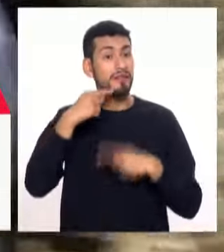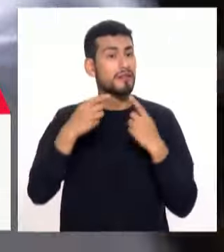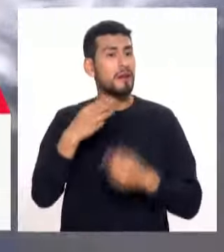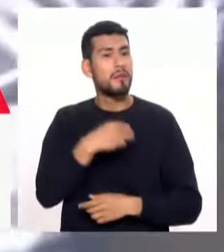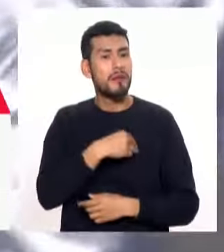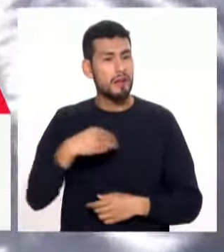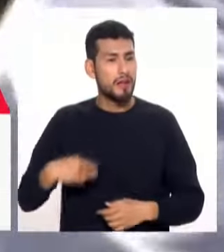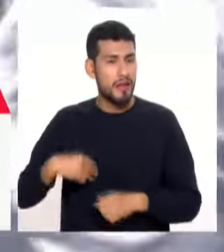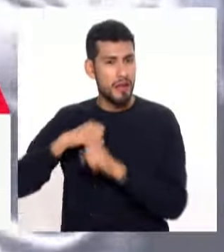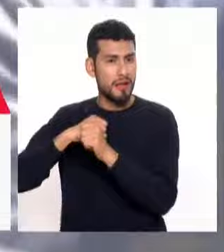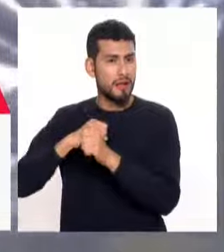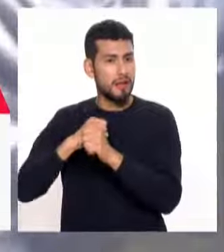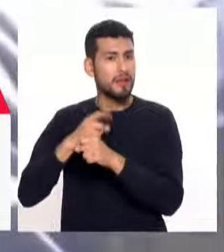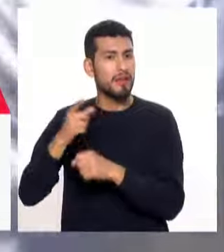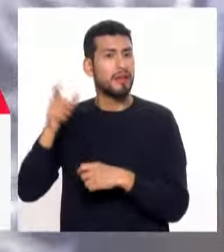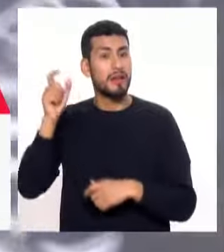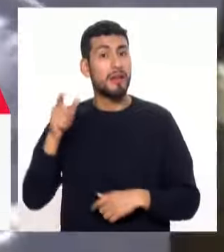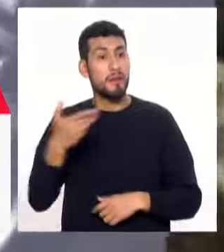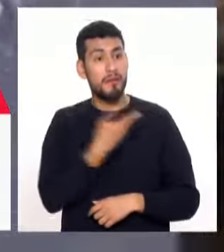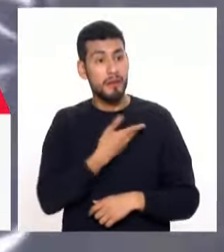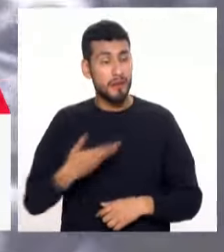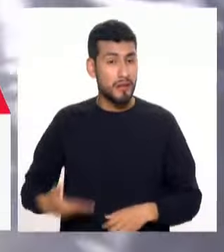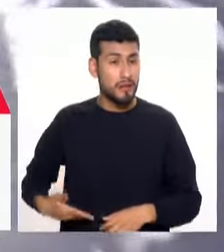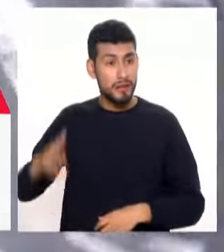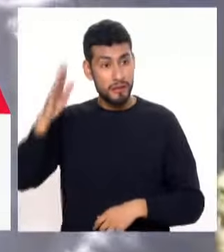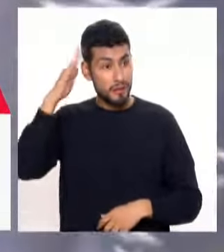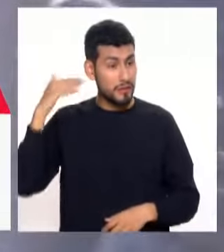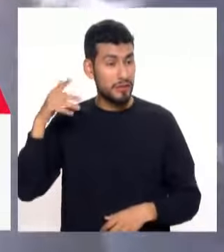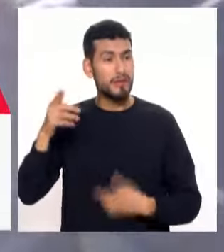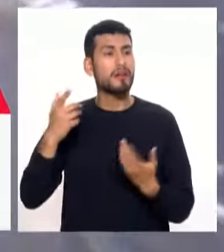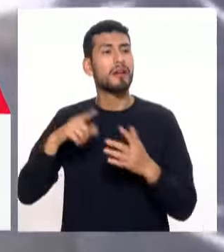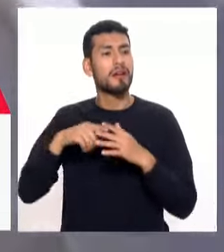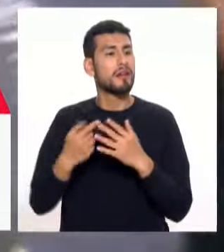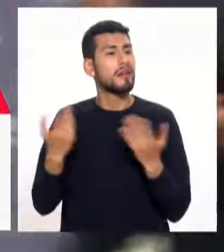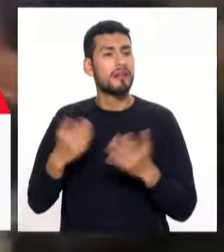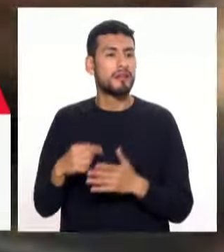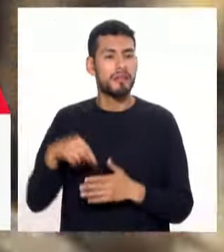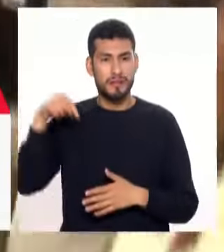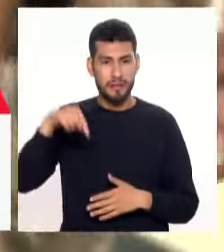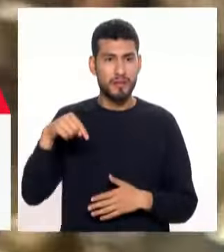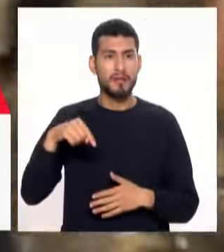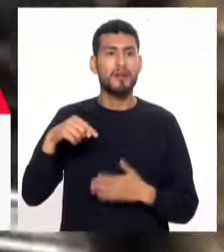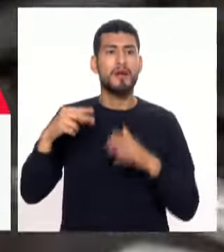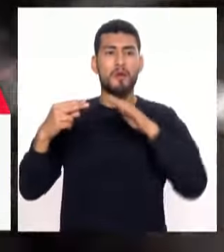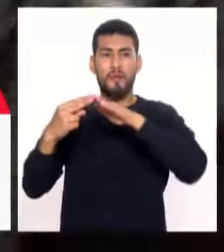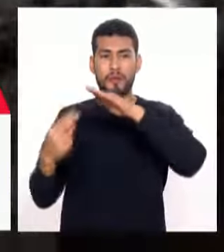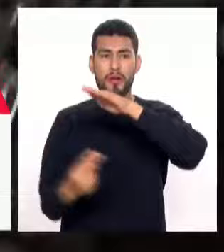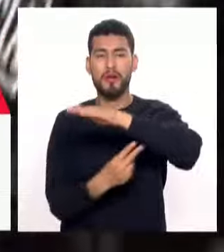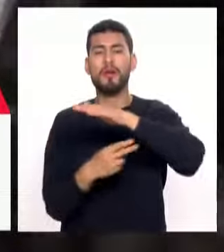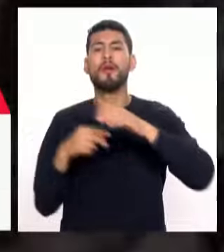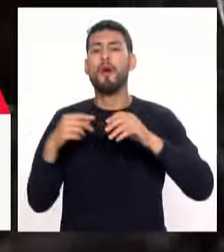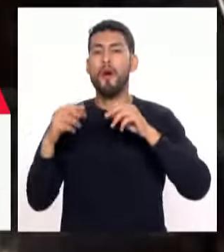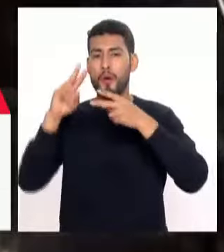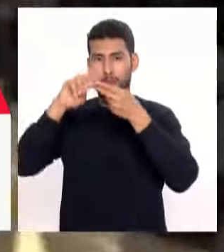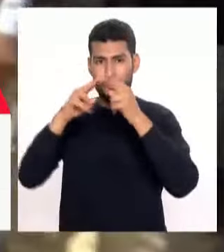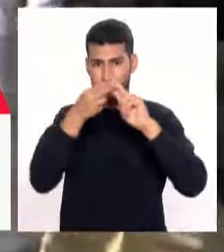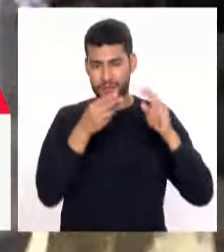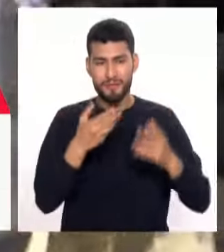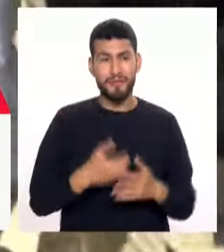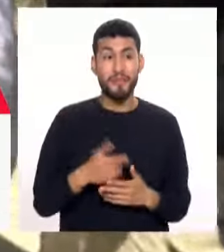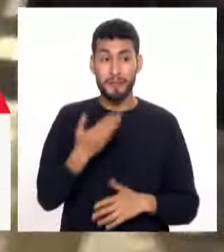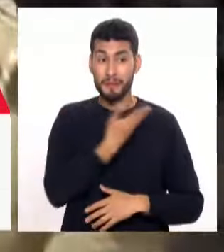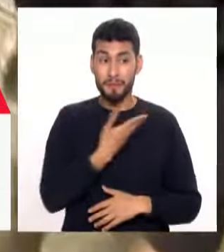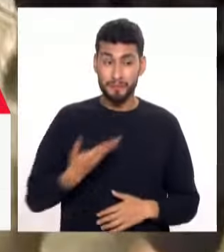del ministro de Defensa, quien acompaña a la presidenta Dina Boluarte en la inauguración de este puente modular. La presidenta